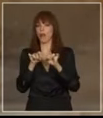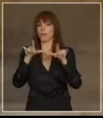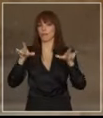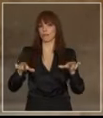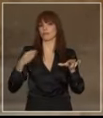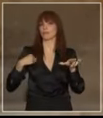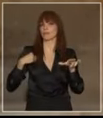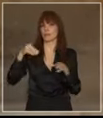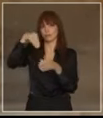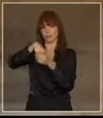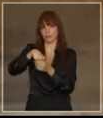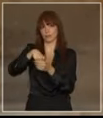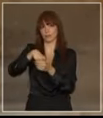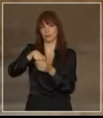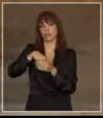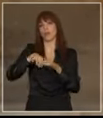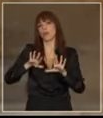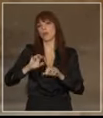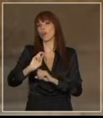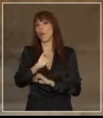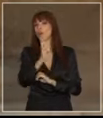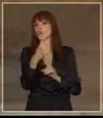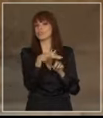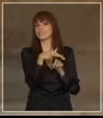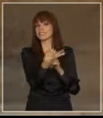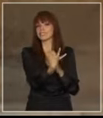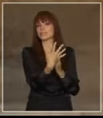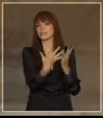pero otras han tenido que salir fuera para recibirlo.